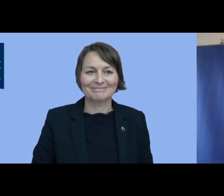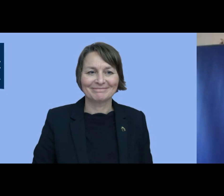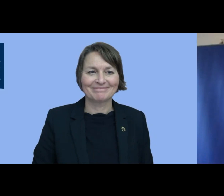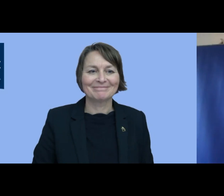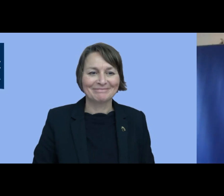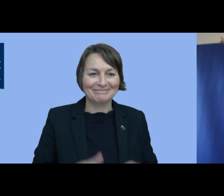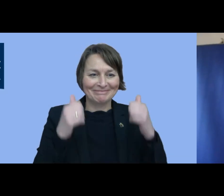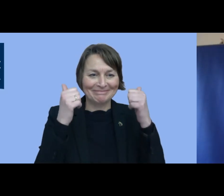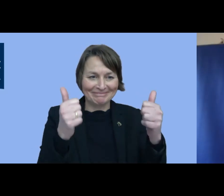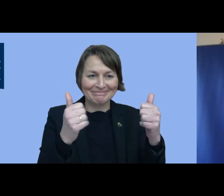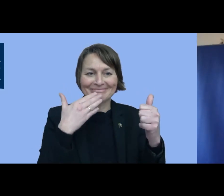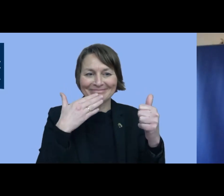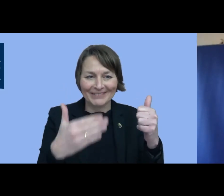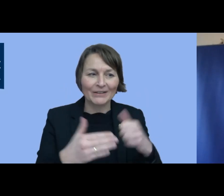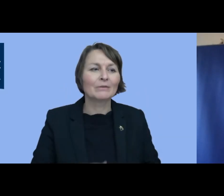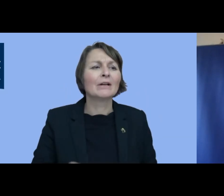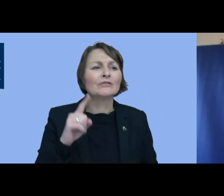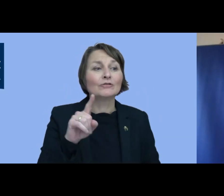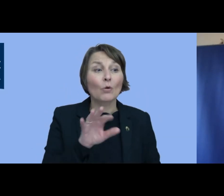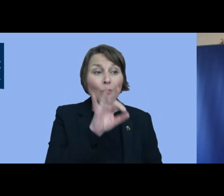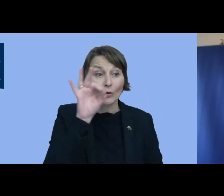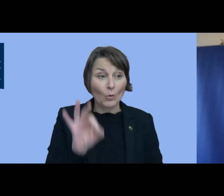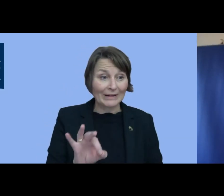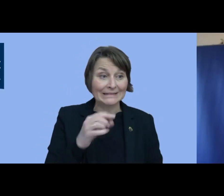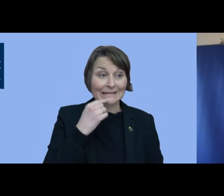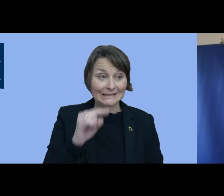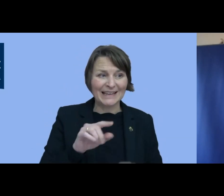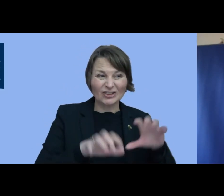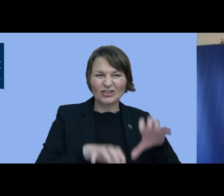podrías activar la pantalla para contestar, por favor.